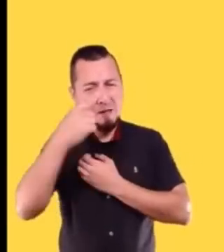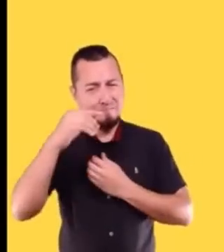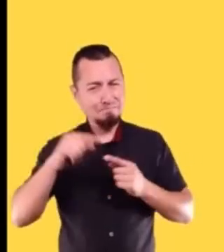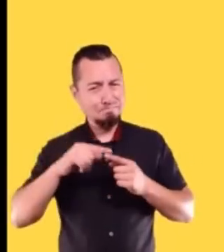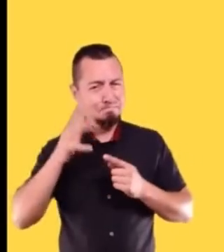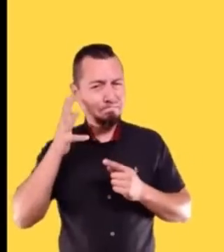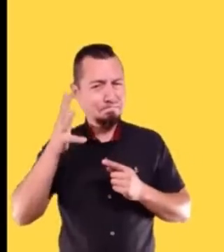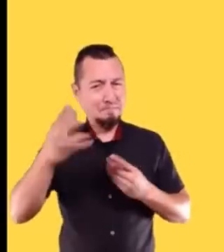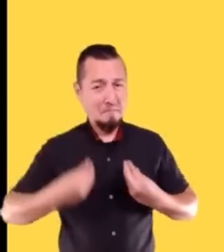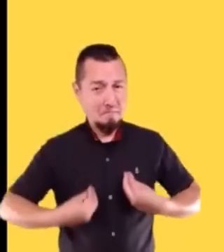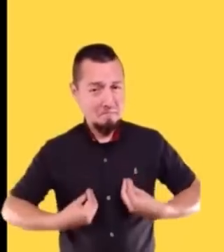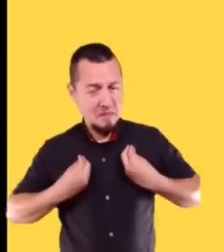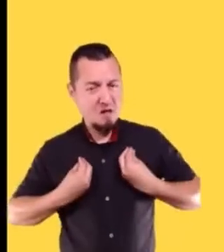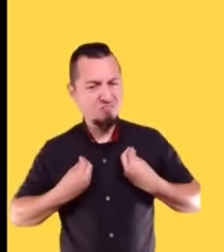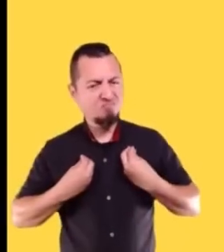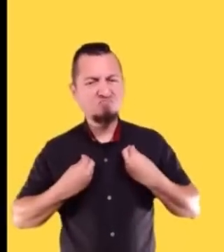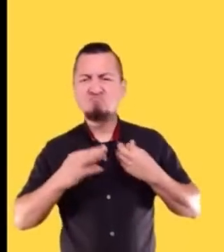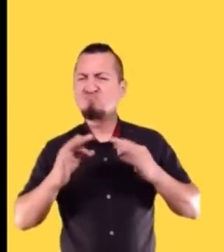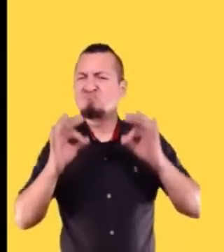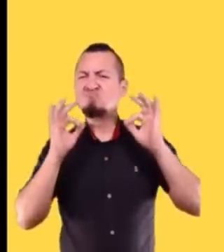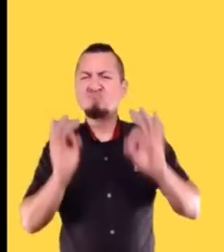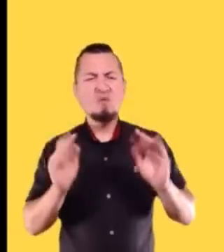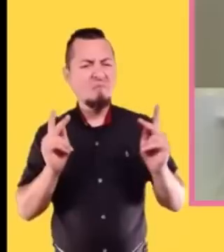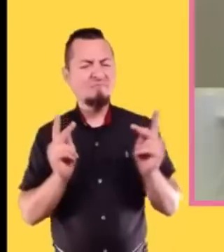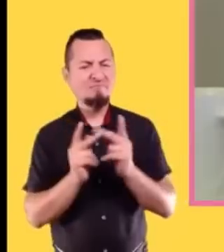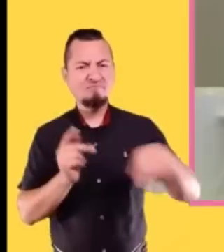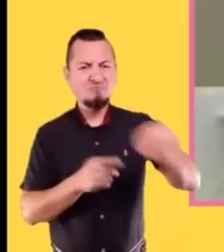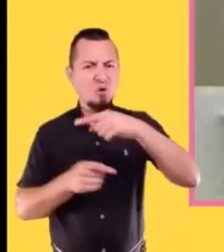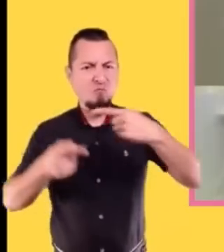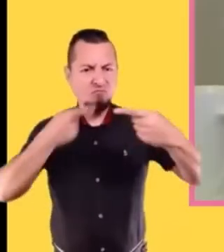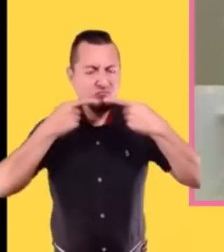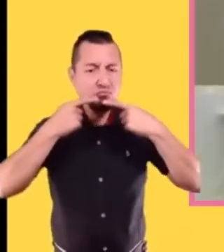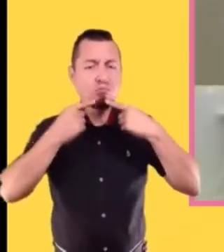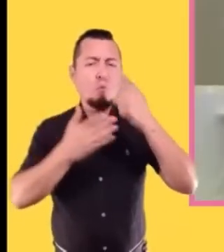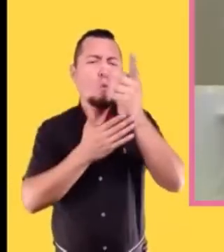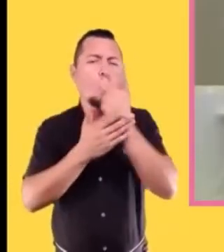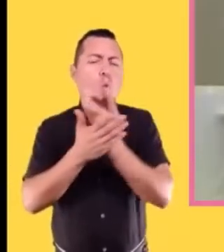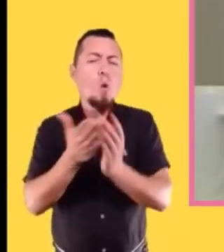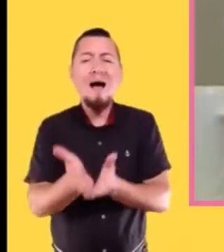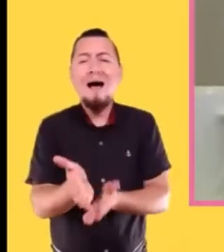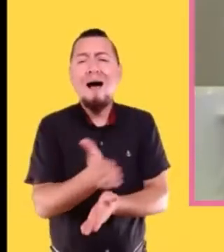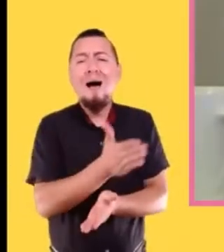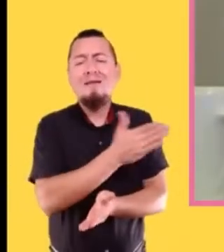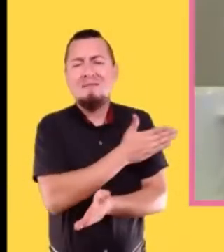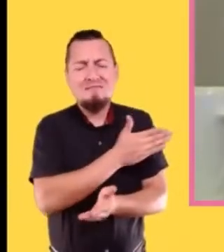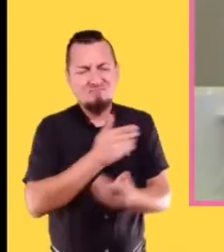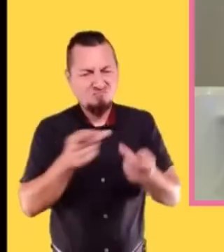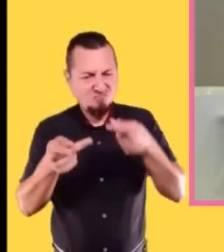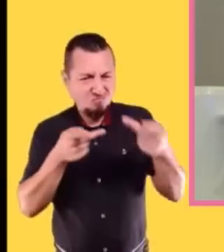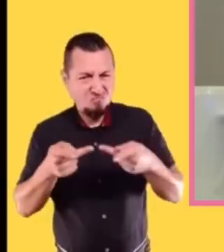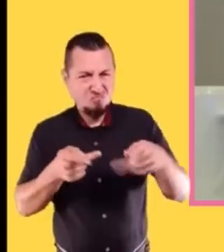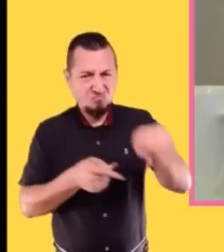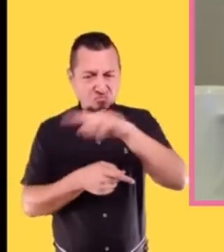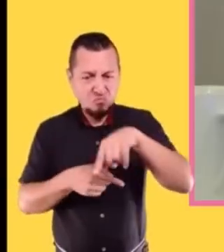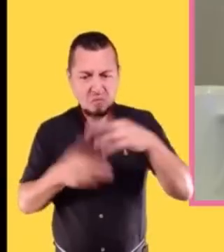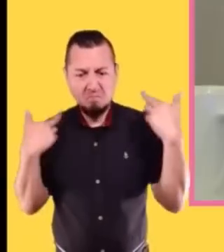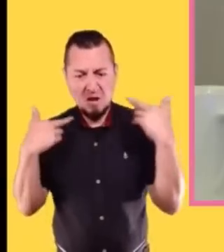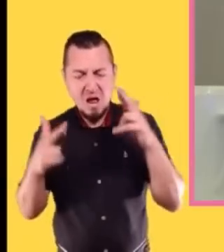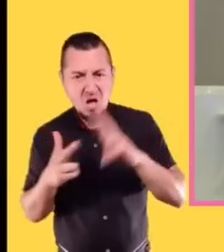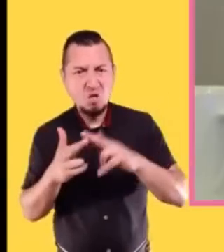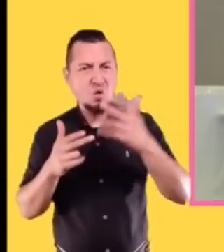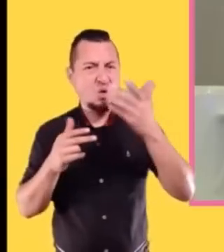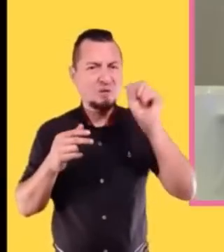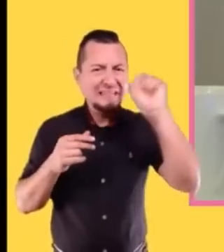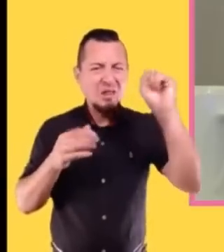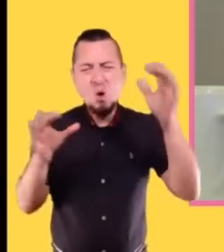las disposiciones generales del plan y de los programas vigentes, Conocemos perfectamente el